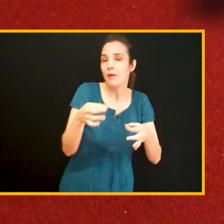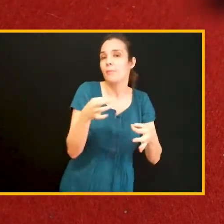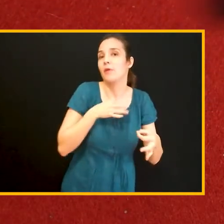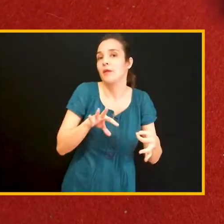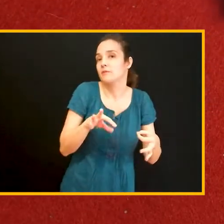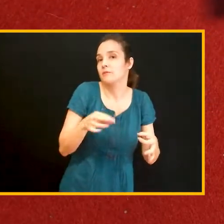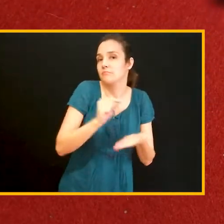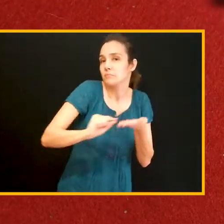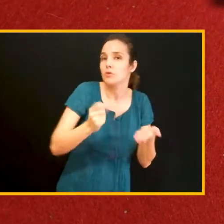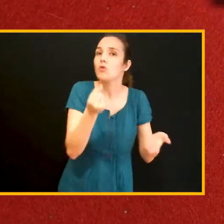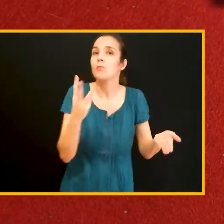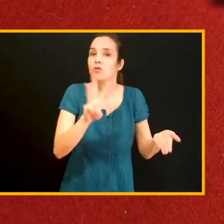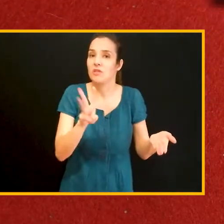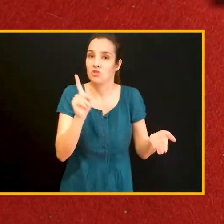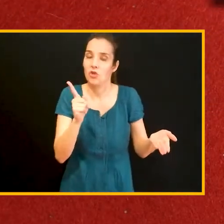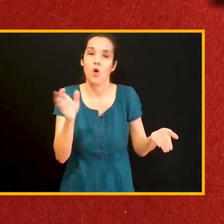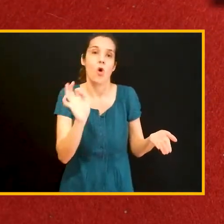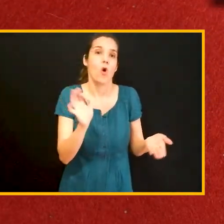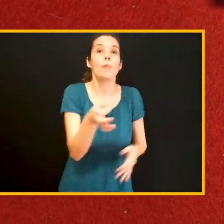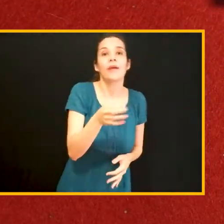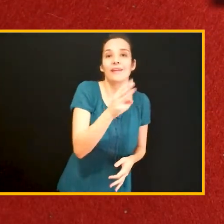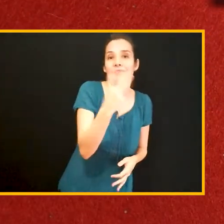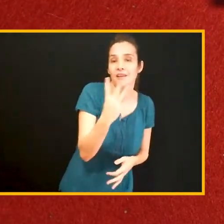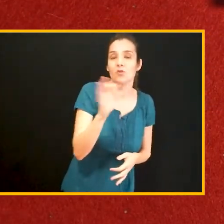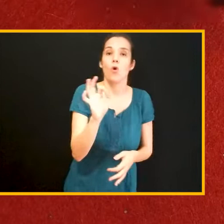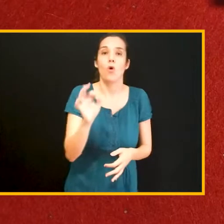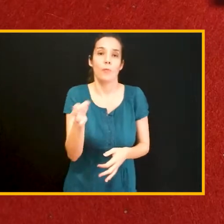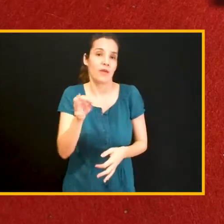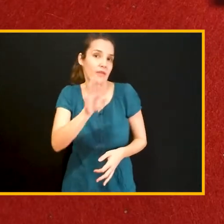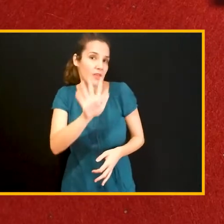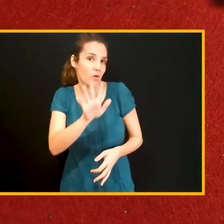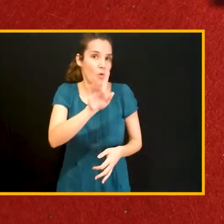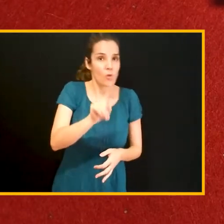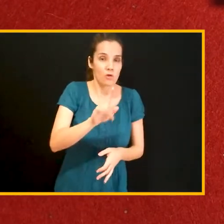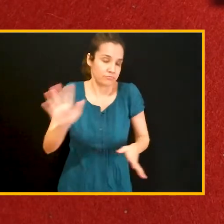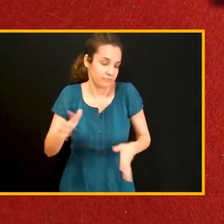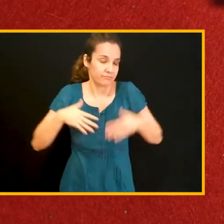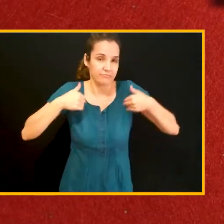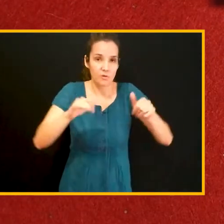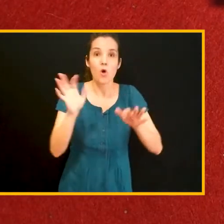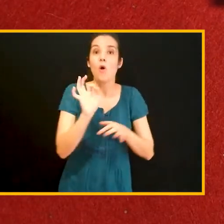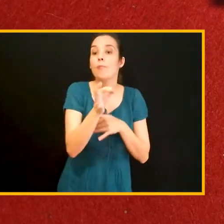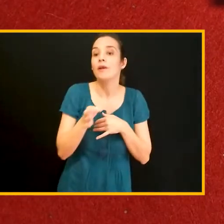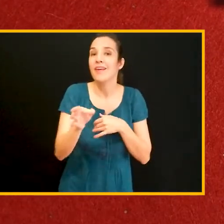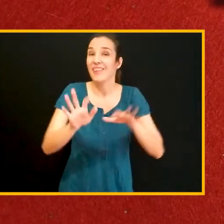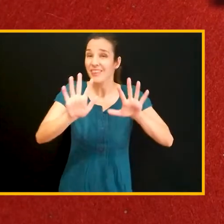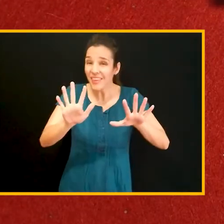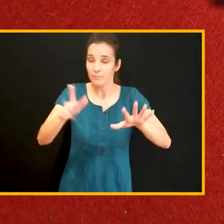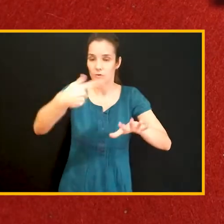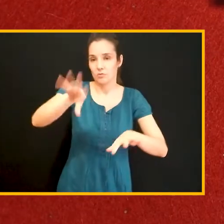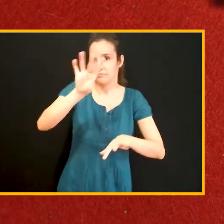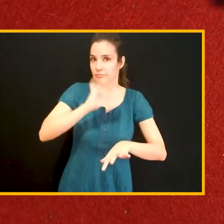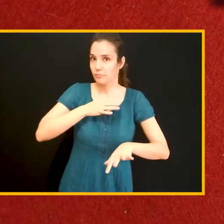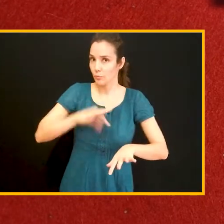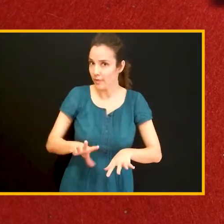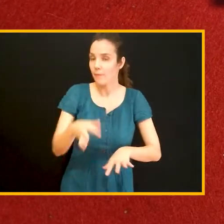podéis poner la moneda 3. O puede ser la moneda 2, o la 5, o la 1. O si lo queréis hacer con 10, el número que os dé la gana. La moneda que va a